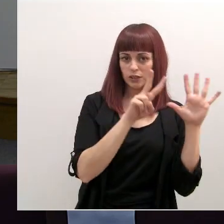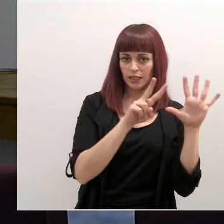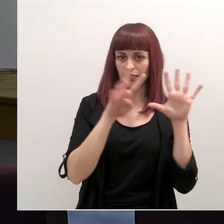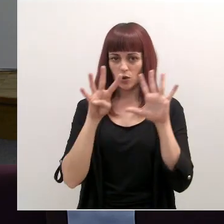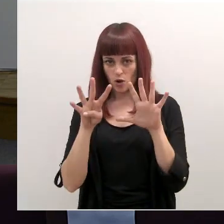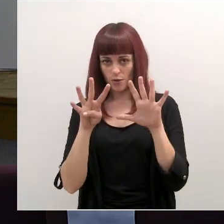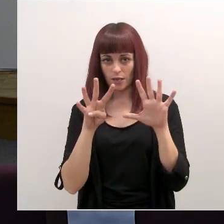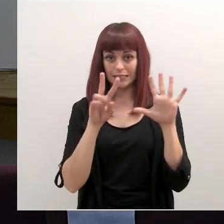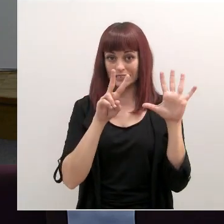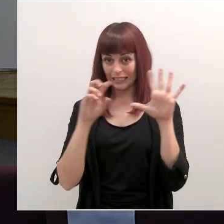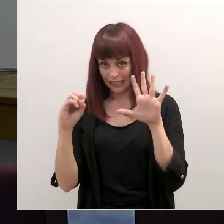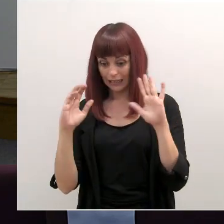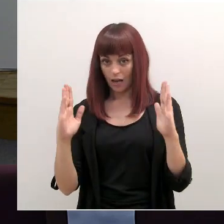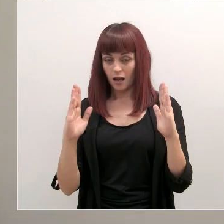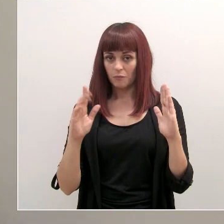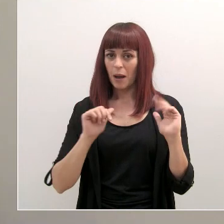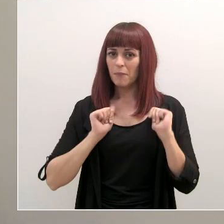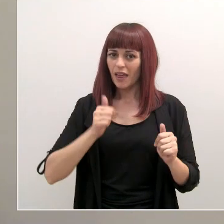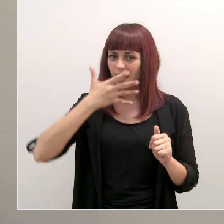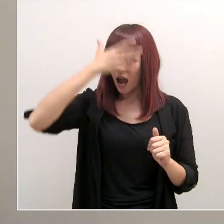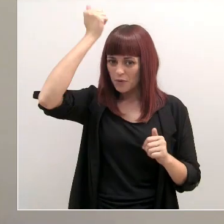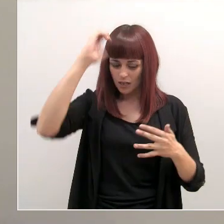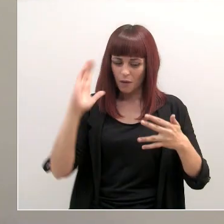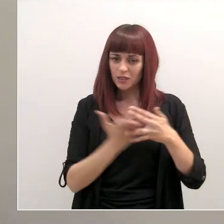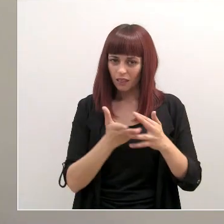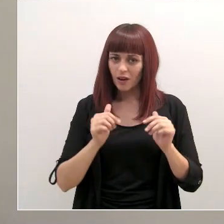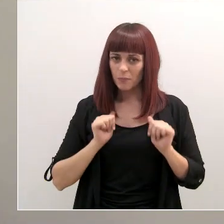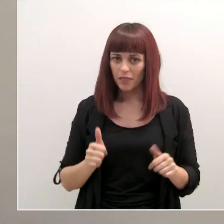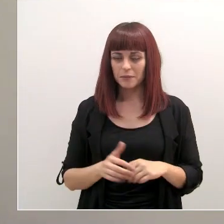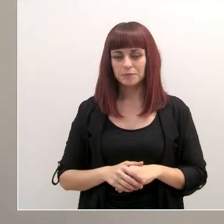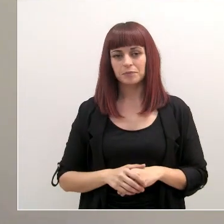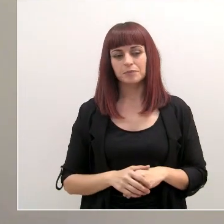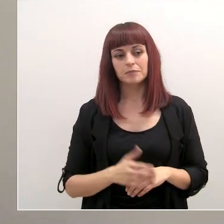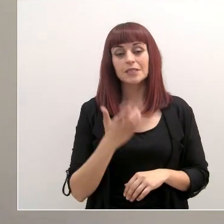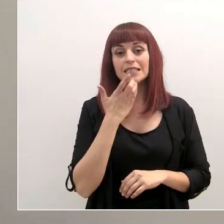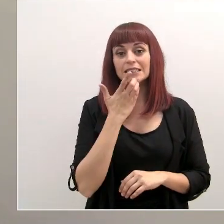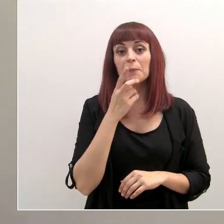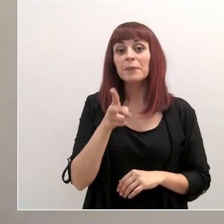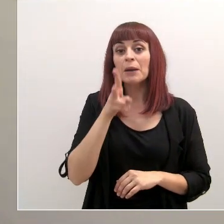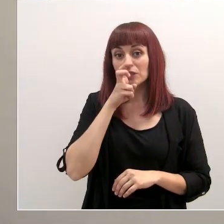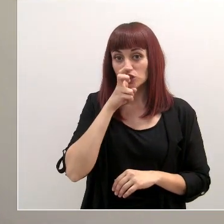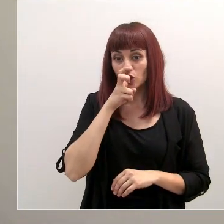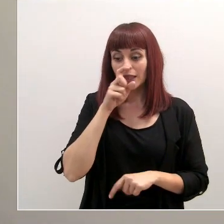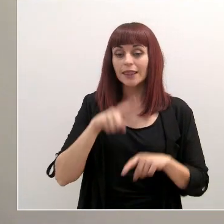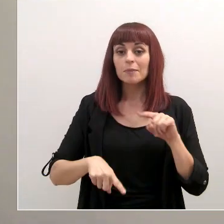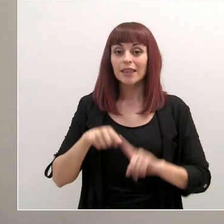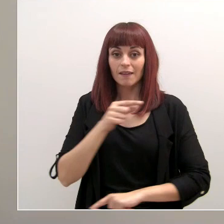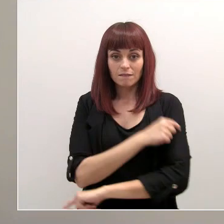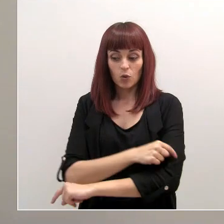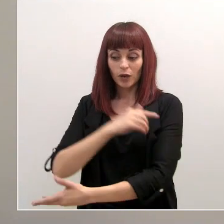mediados de abril. En principio, tal y como anunciamos, si se cumplen las previsiones de llegadas de